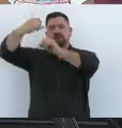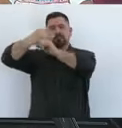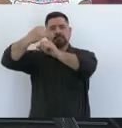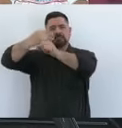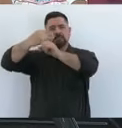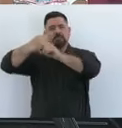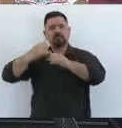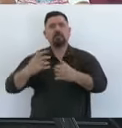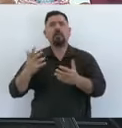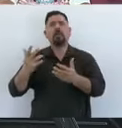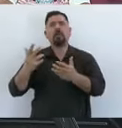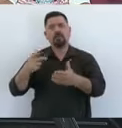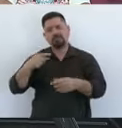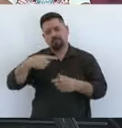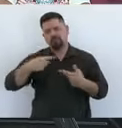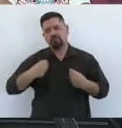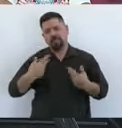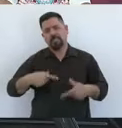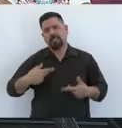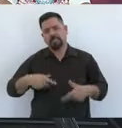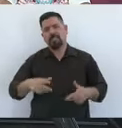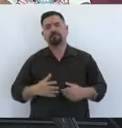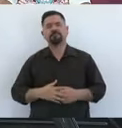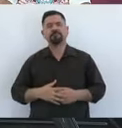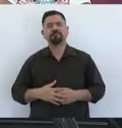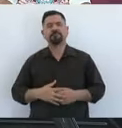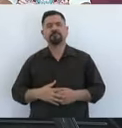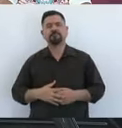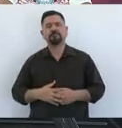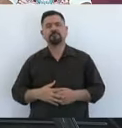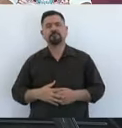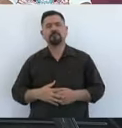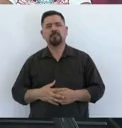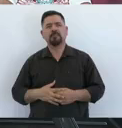la ansiada señal. Y